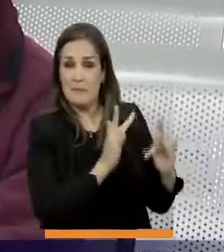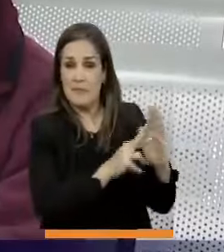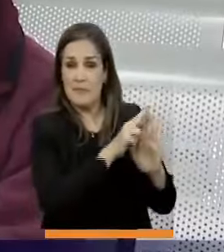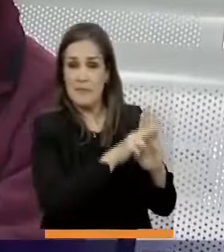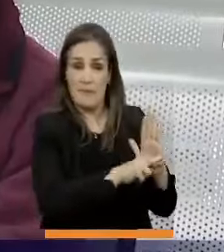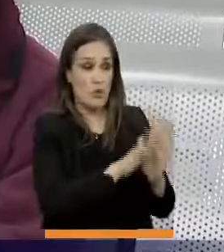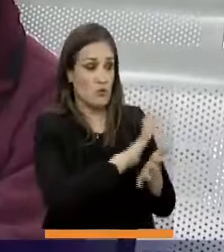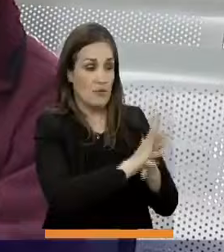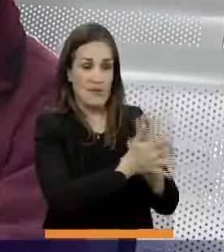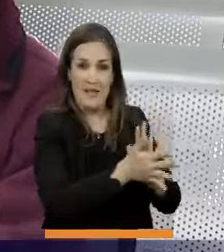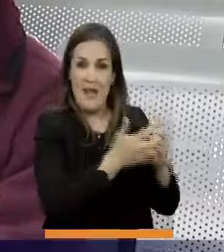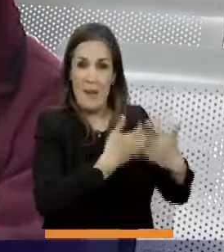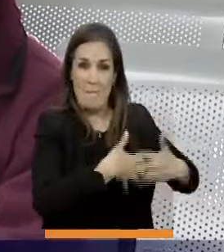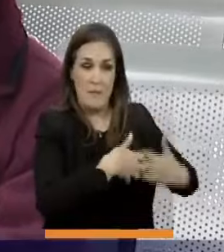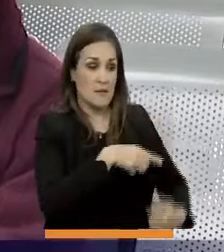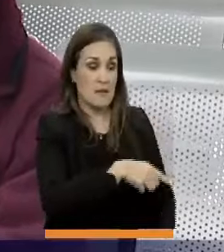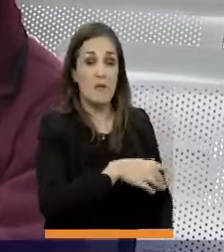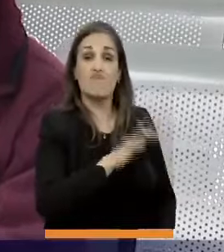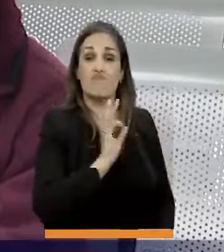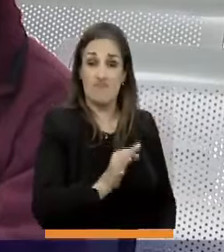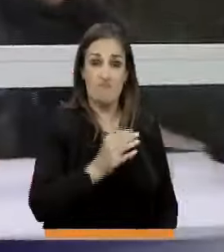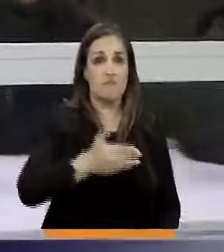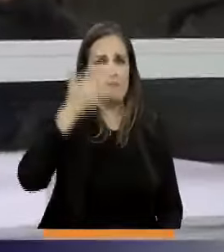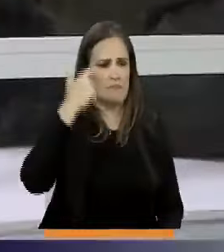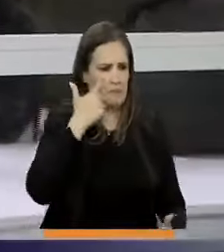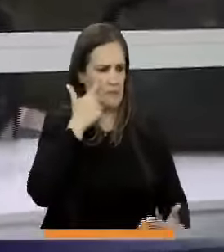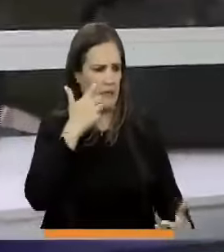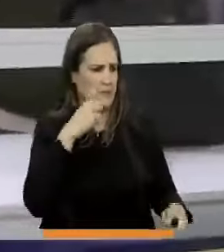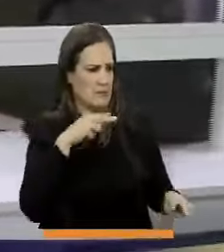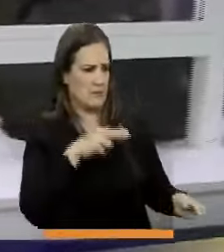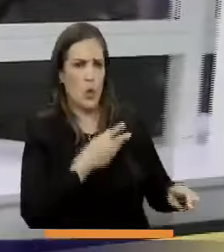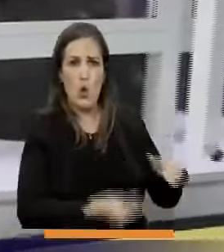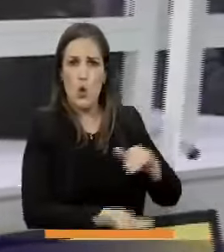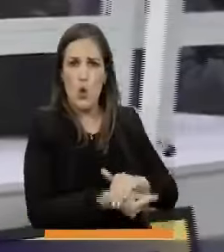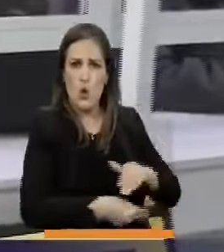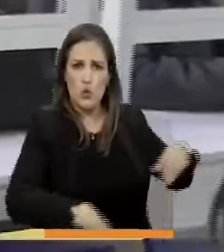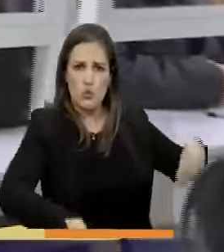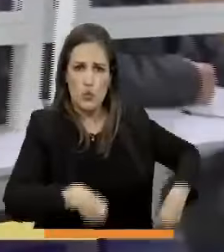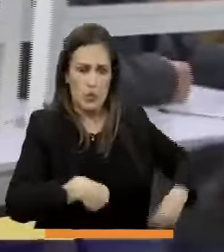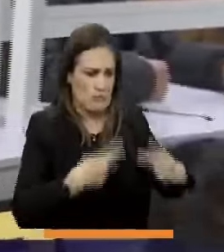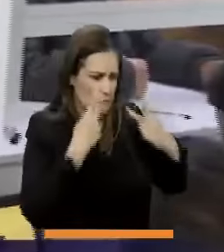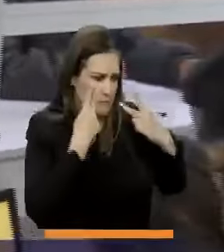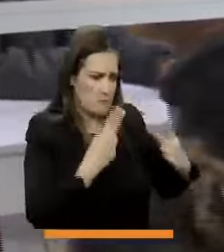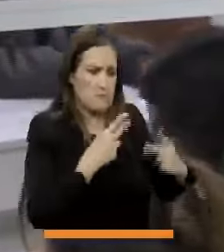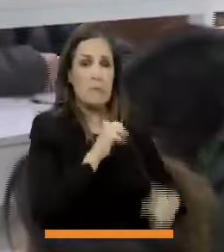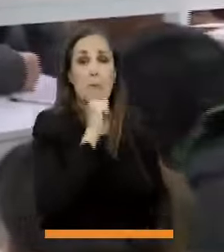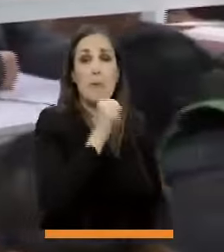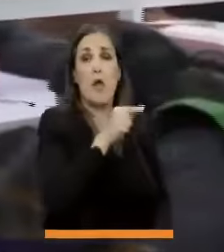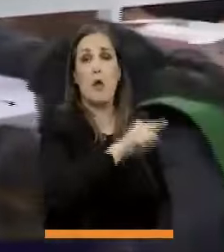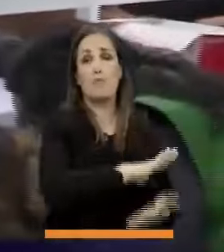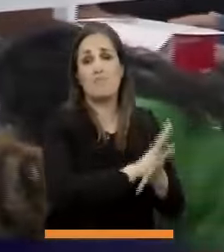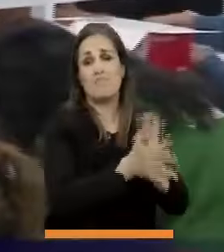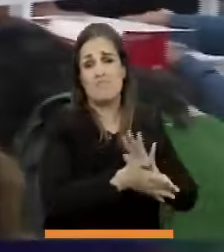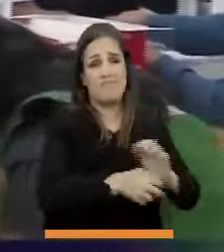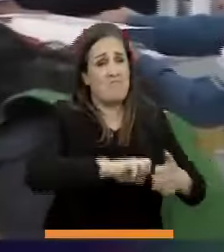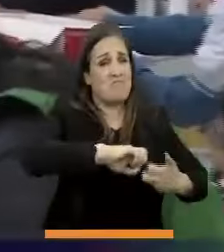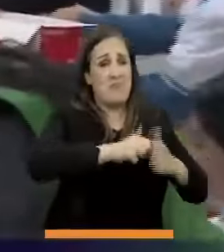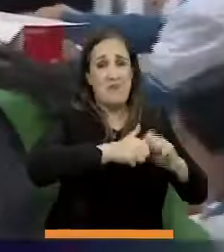de dicha entidad, que en su historia tuvo varios escándalos de corrupción que solo contribuyeron a agudizar la crisis del sistema de salud.